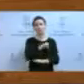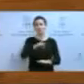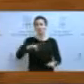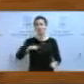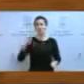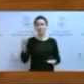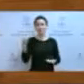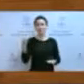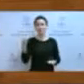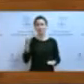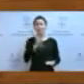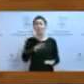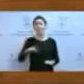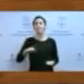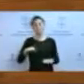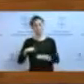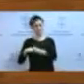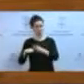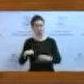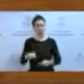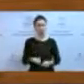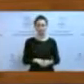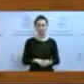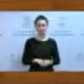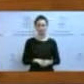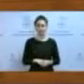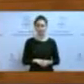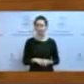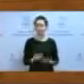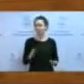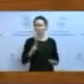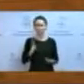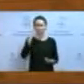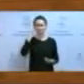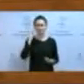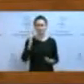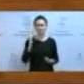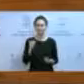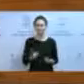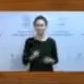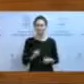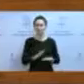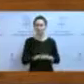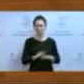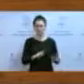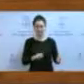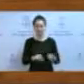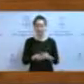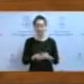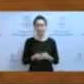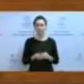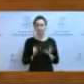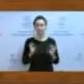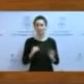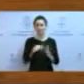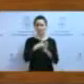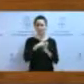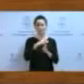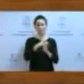empresas privadas a tener en los suyos, so pena de sanción para el mismo grado de